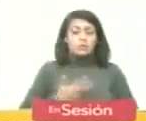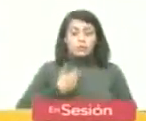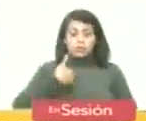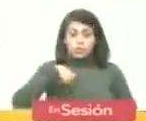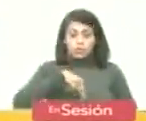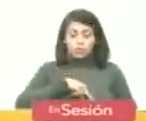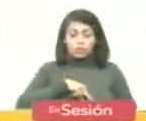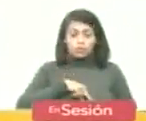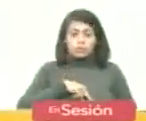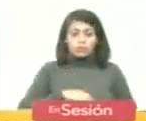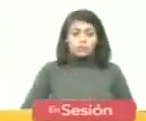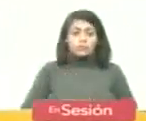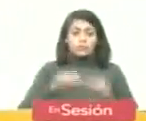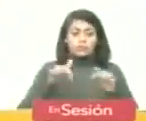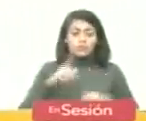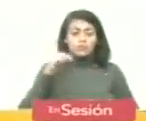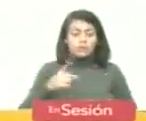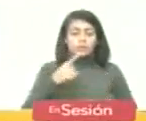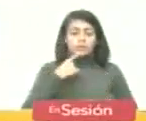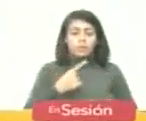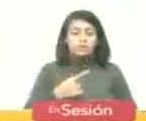Nosotros hoy debemos decir,